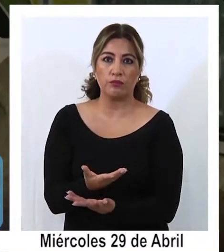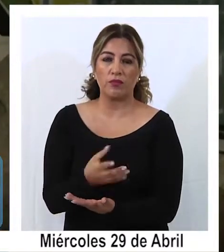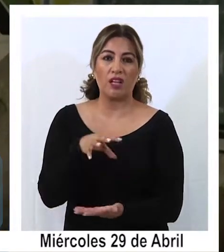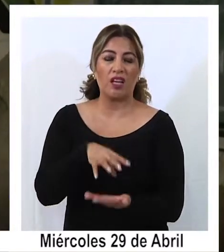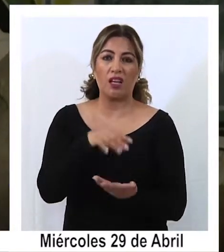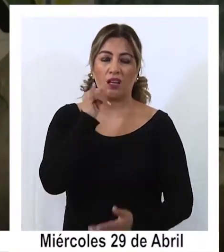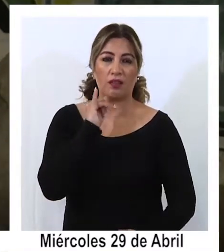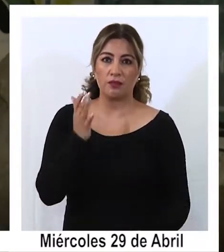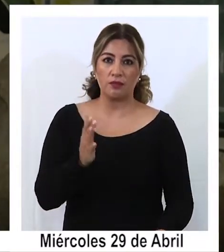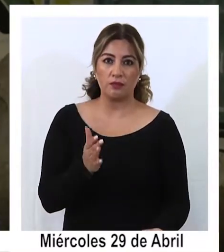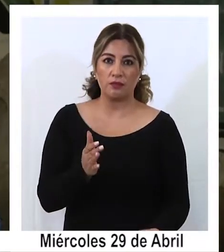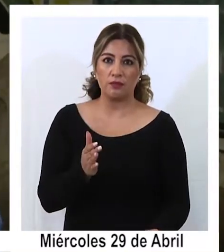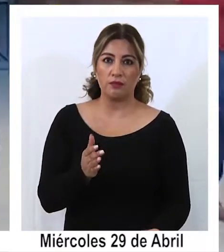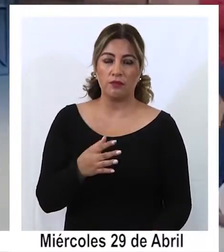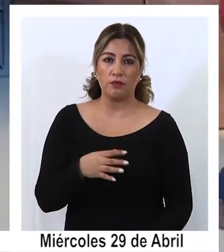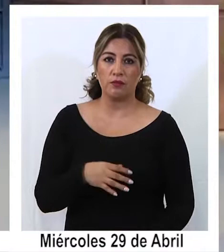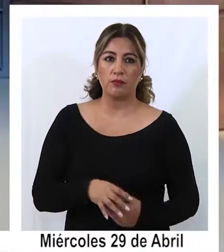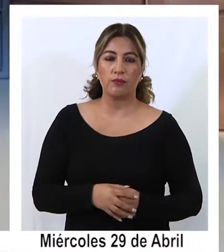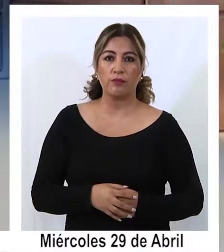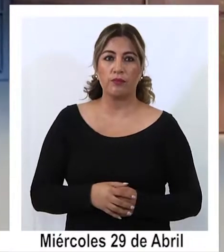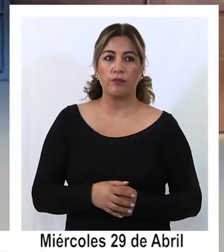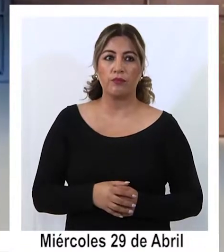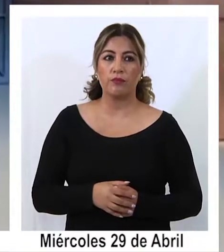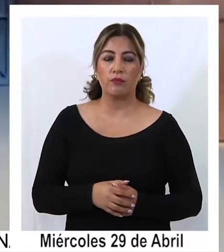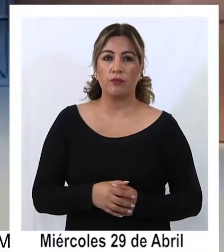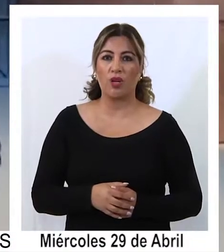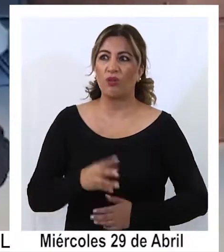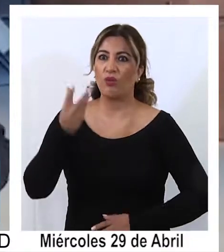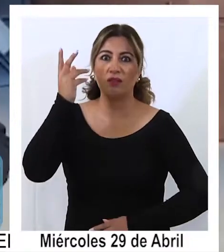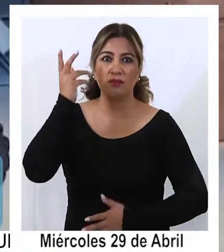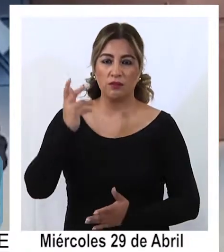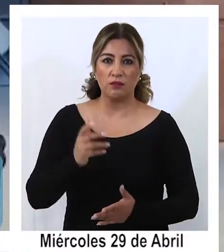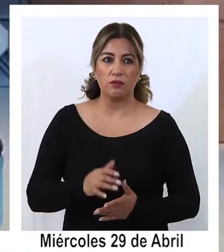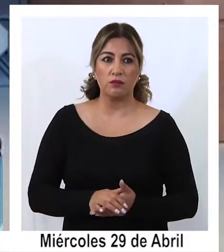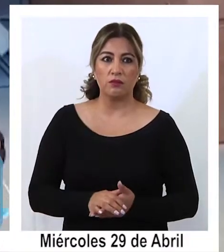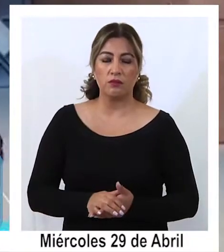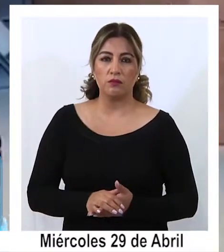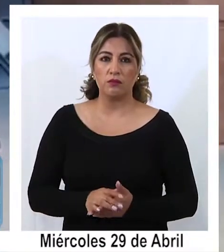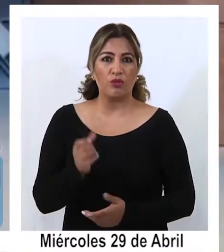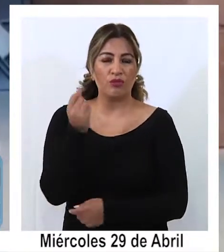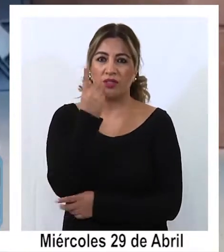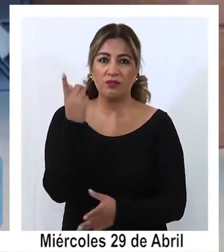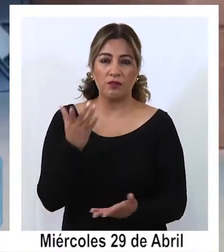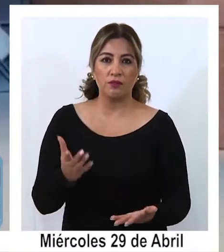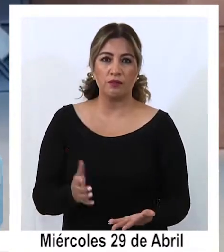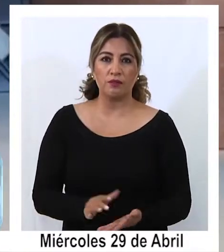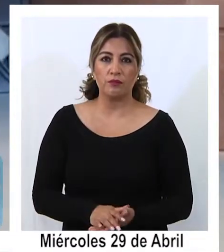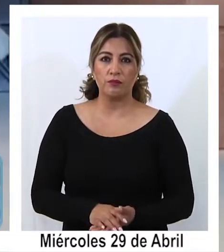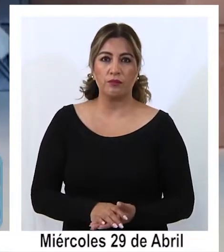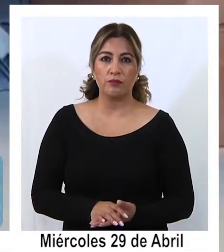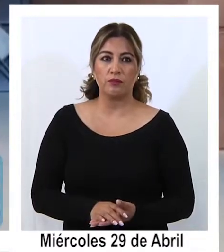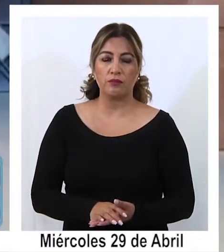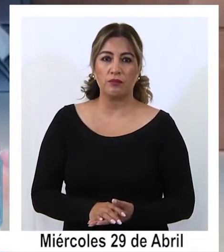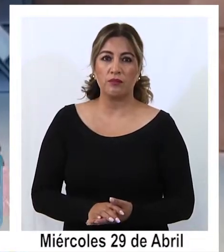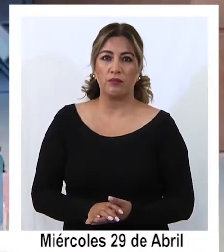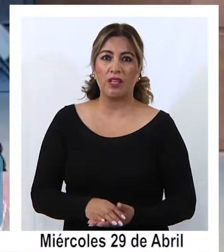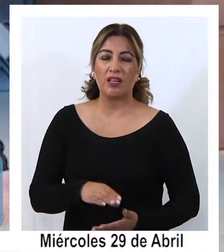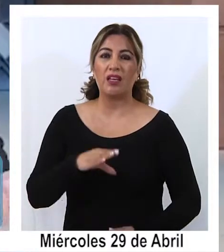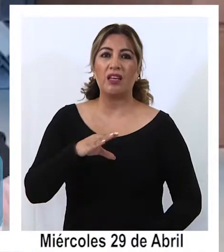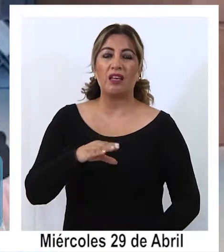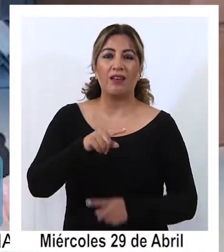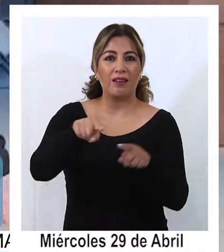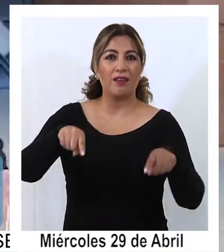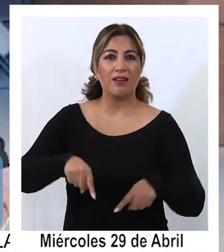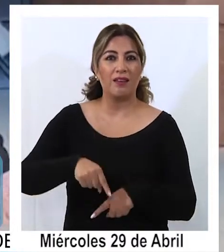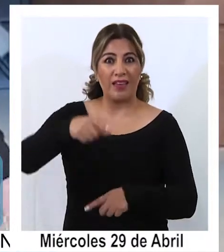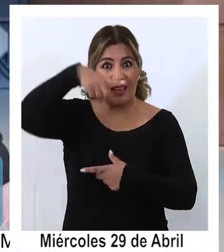sin considerar a la ciudad de Iquique. Nos parece incomprensible e inentendible la medida que anunciara la cancillería ayer de que cuarentenaran